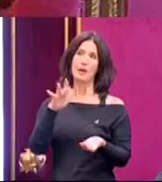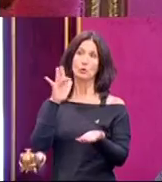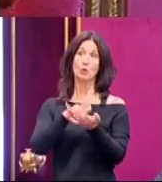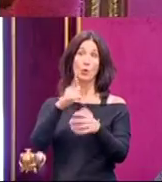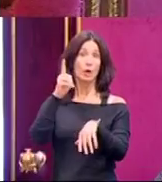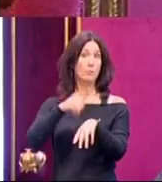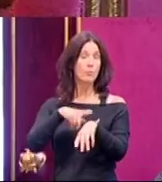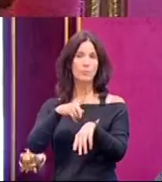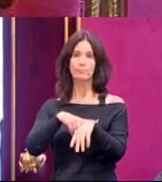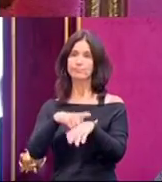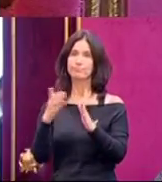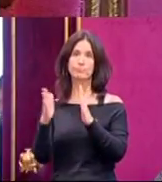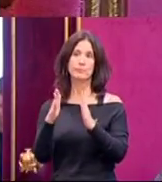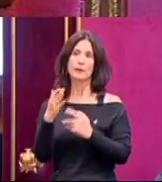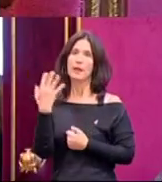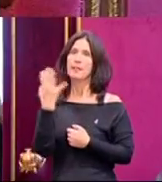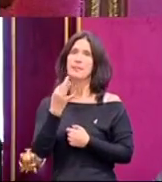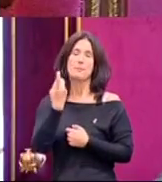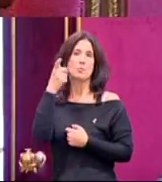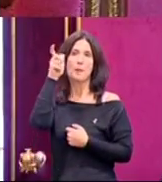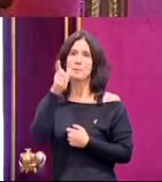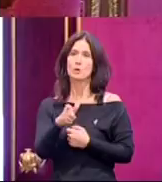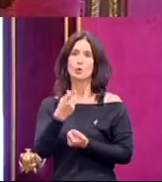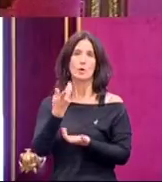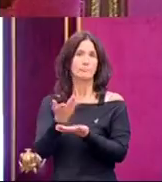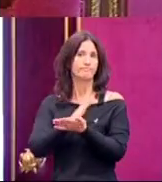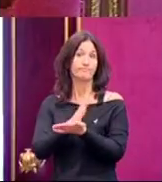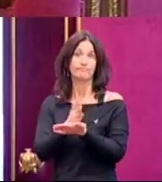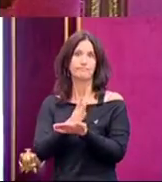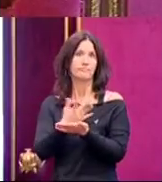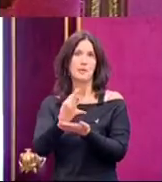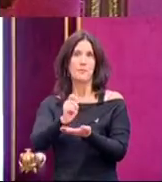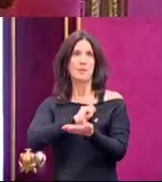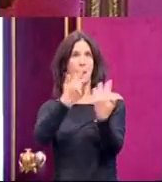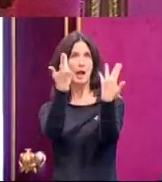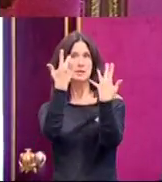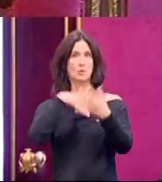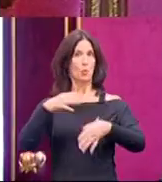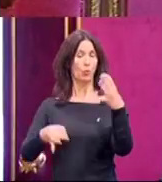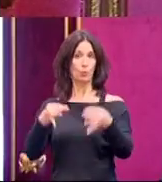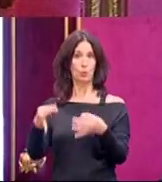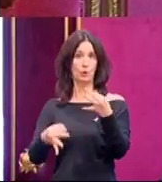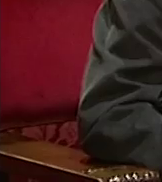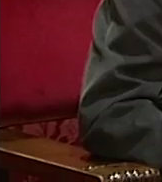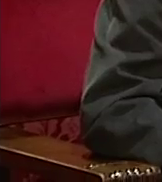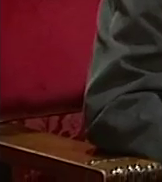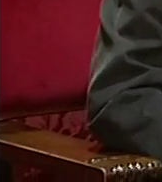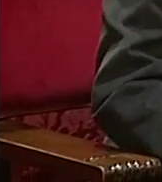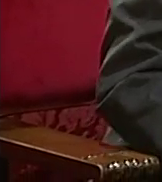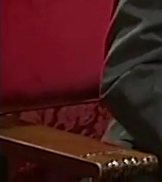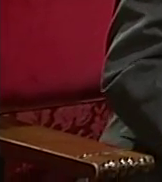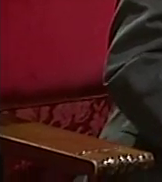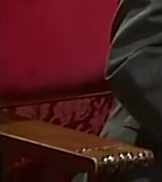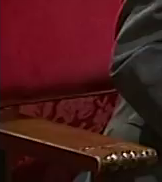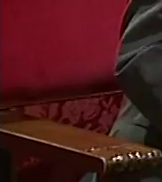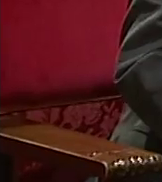municipal, que necesitamos que alguien arbitre, nos dé cobertura jurídica y nos arbitre alguna solución. Pilar Rivas